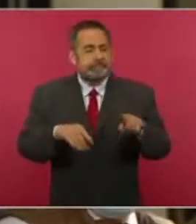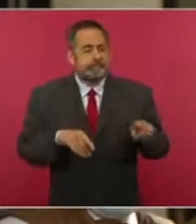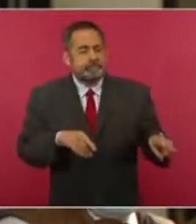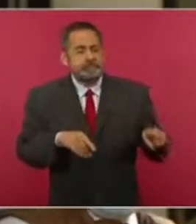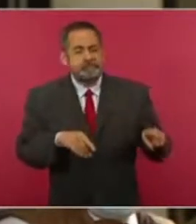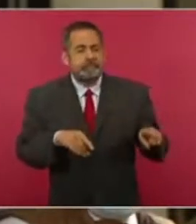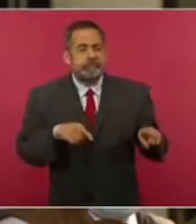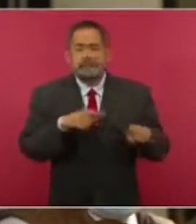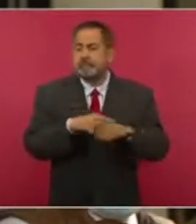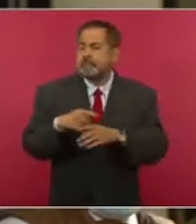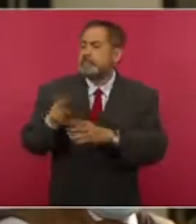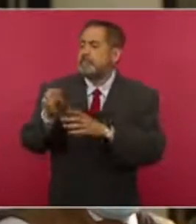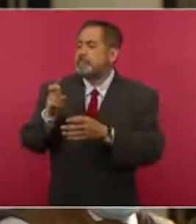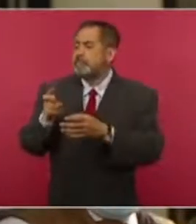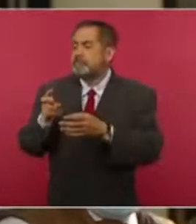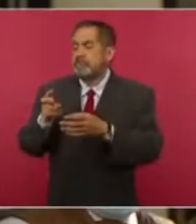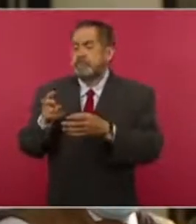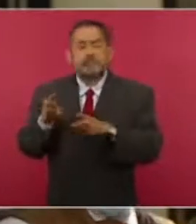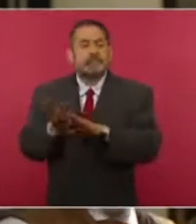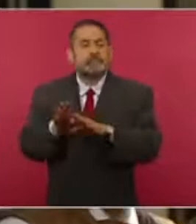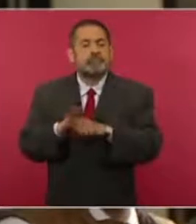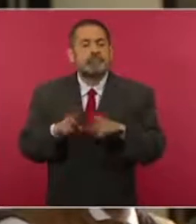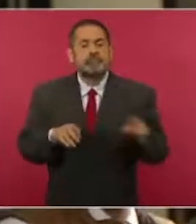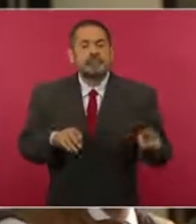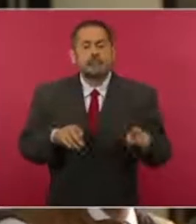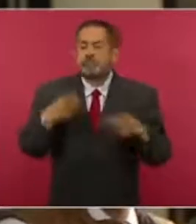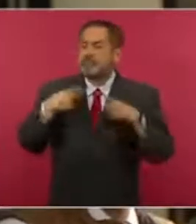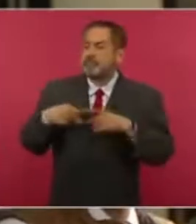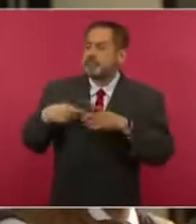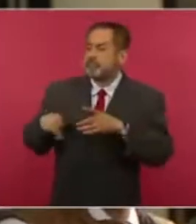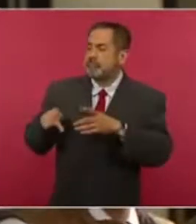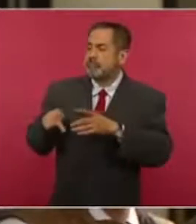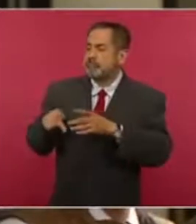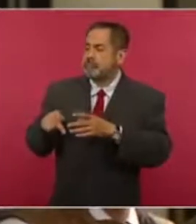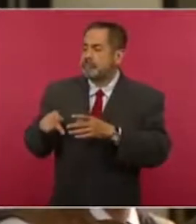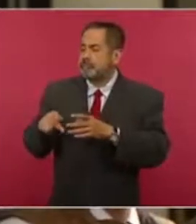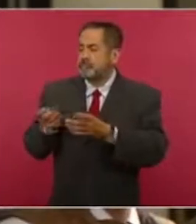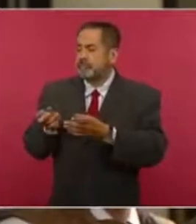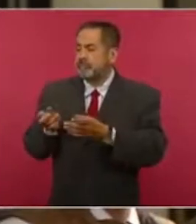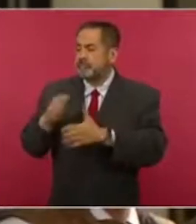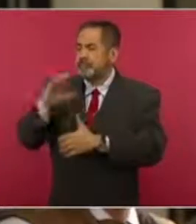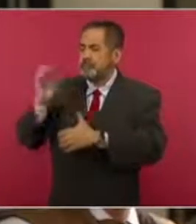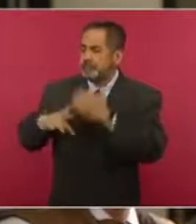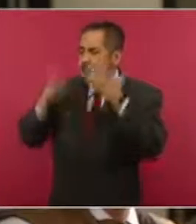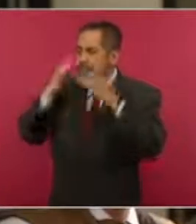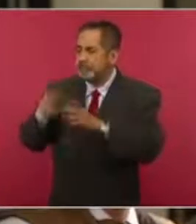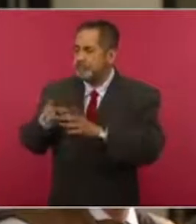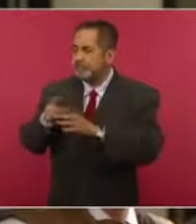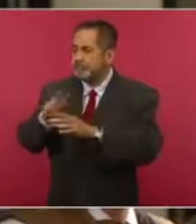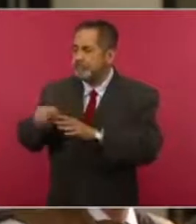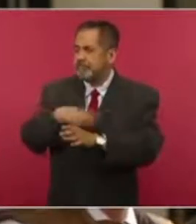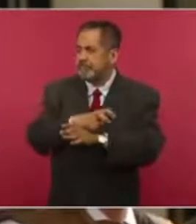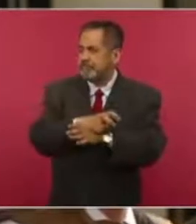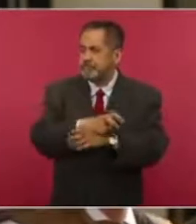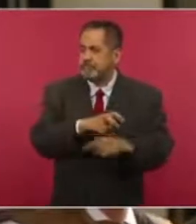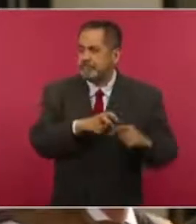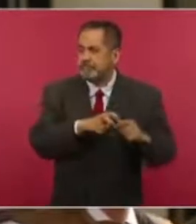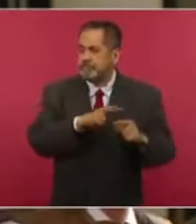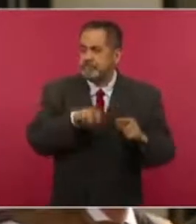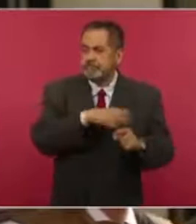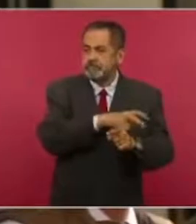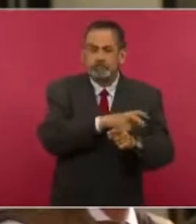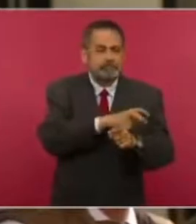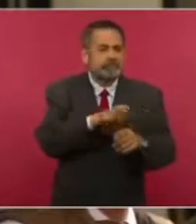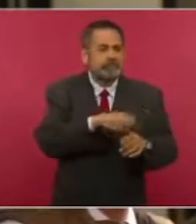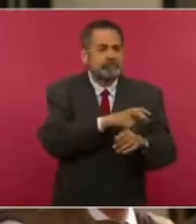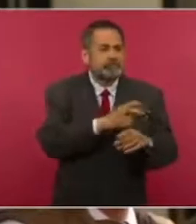puertas giratorias, en específico de este señor. Presidente, aún conociendo la historia